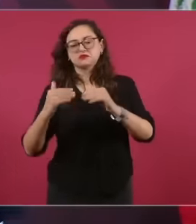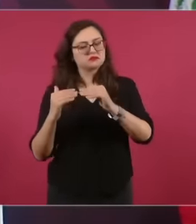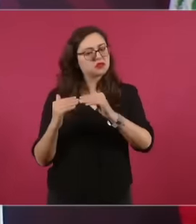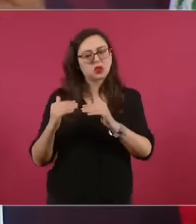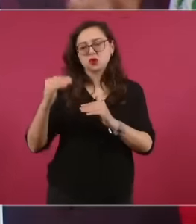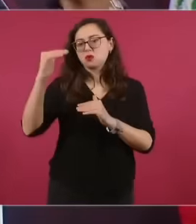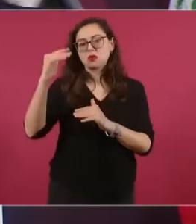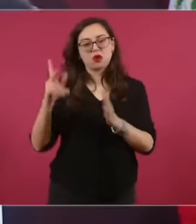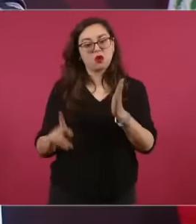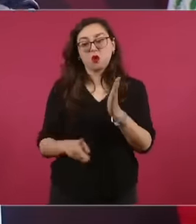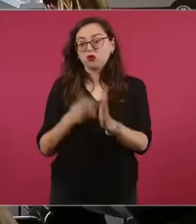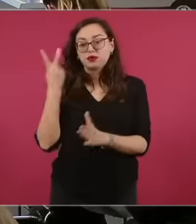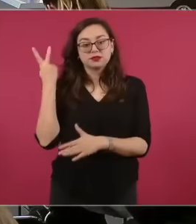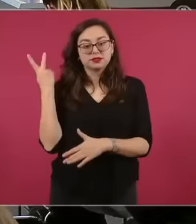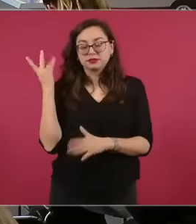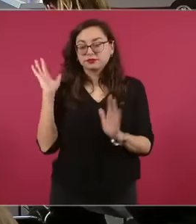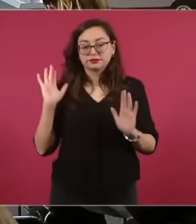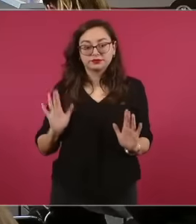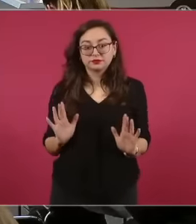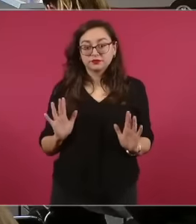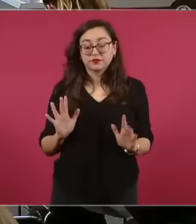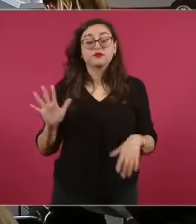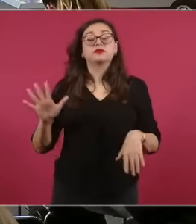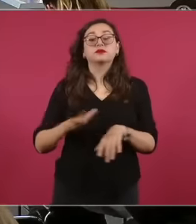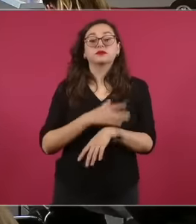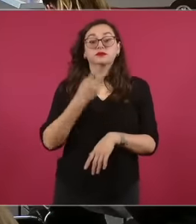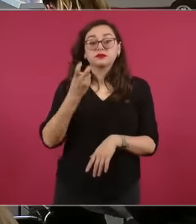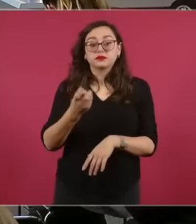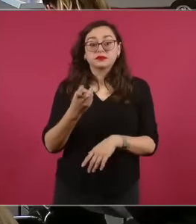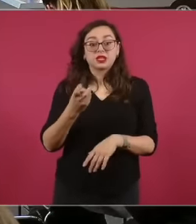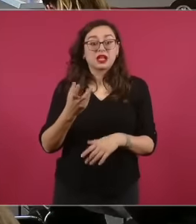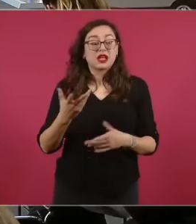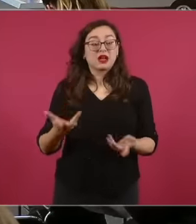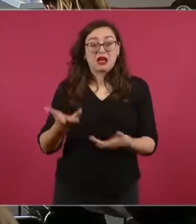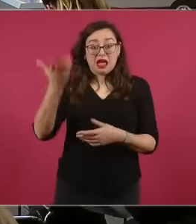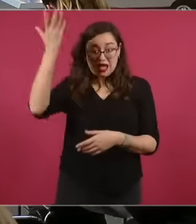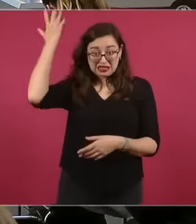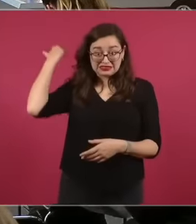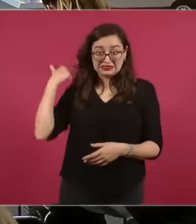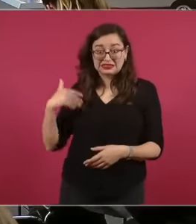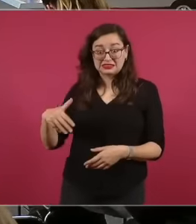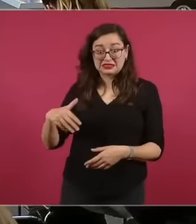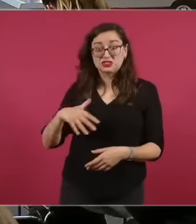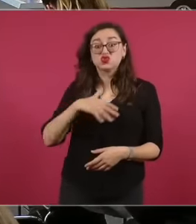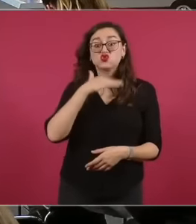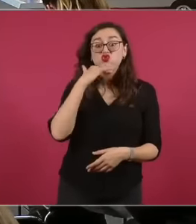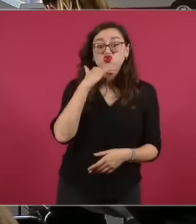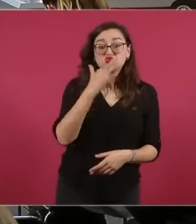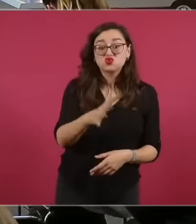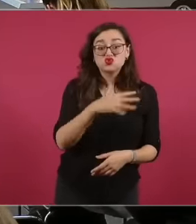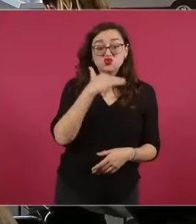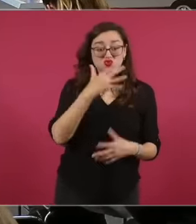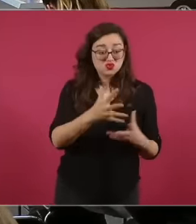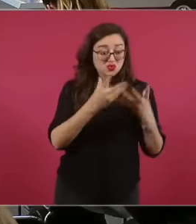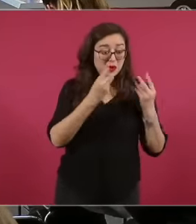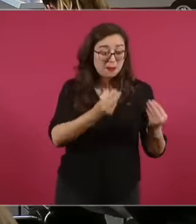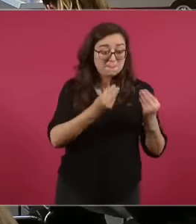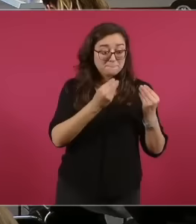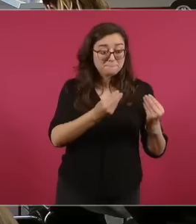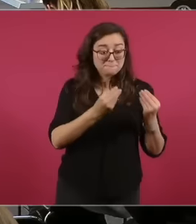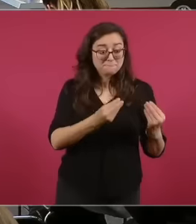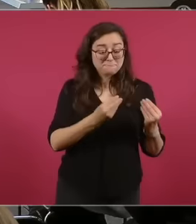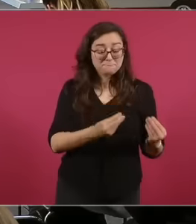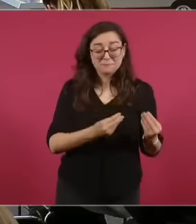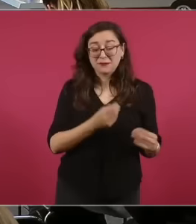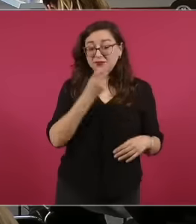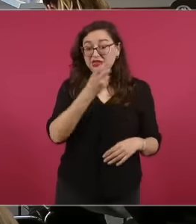A todos, a los inversionistas, a los empresarios, a todos nos conviene que no haya